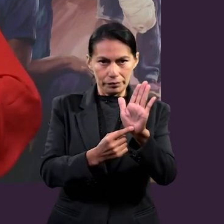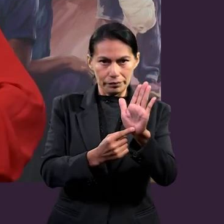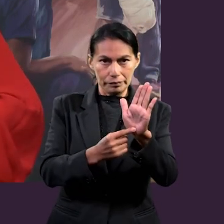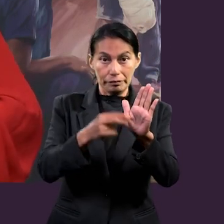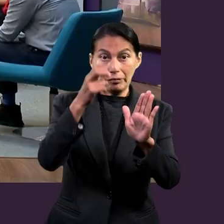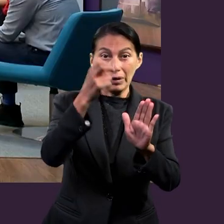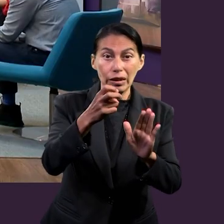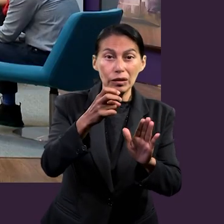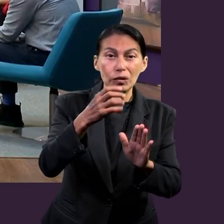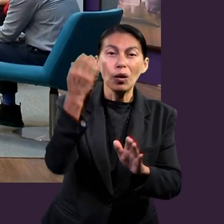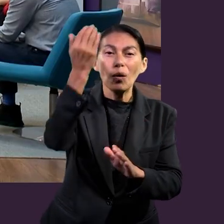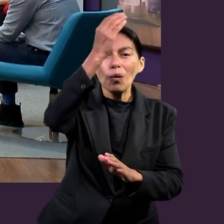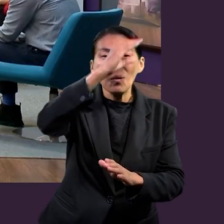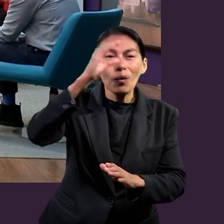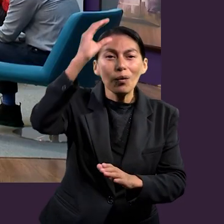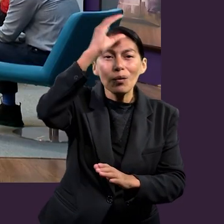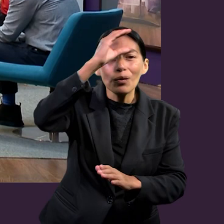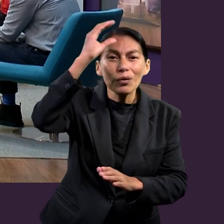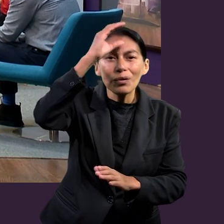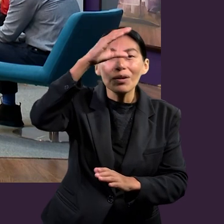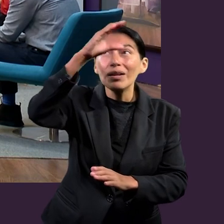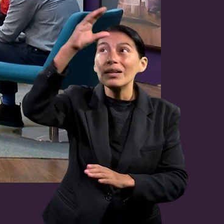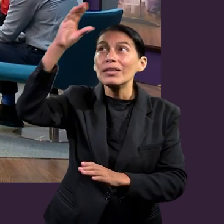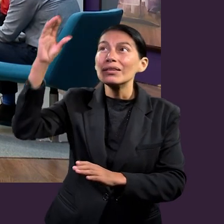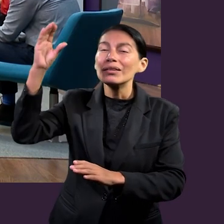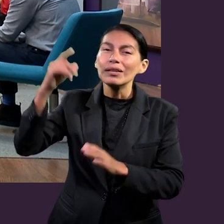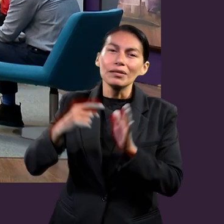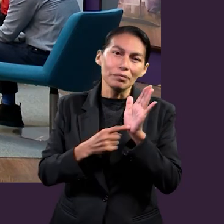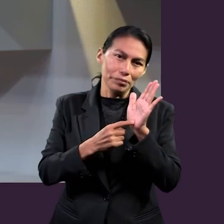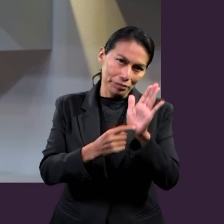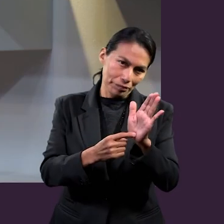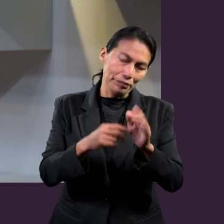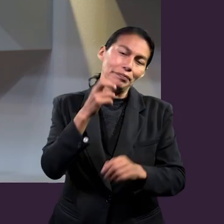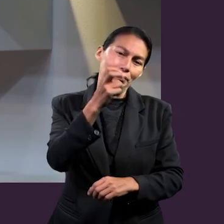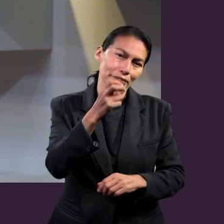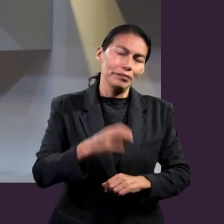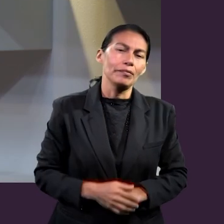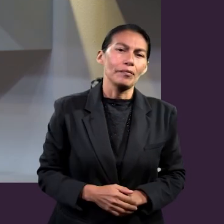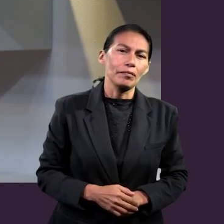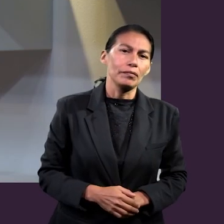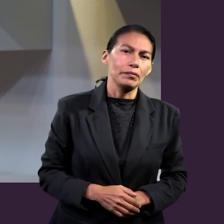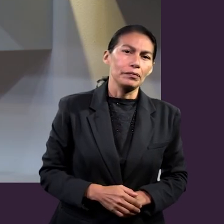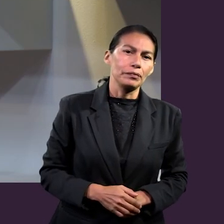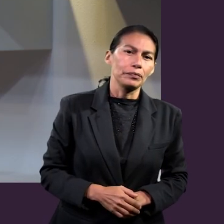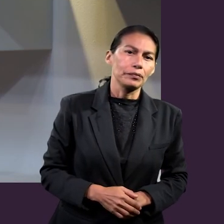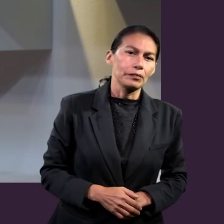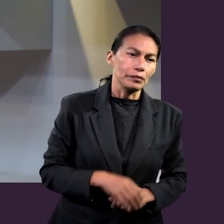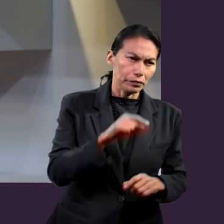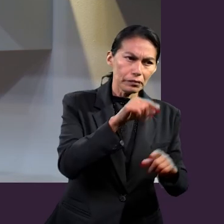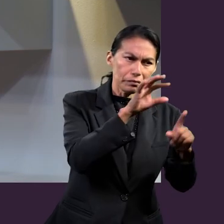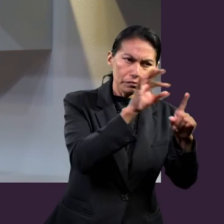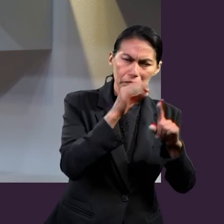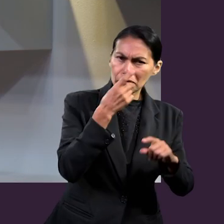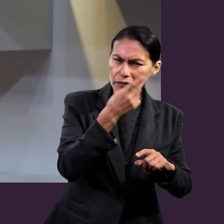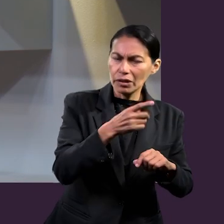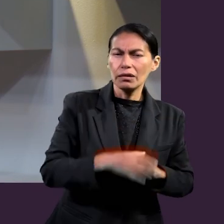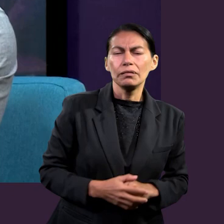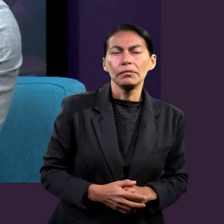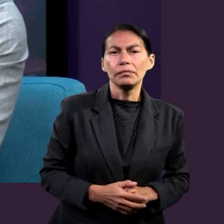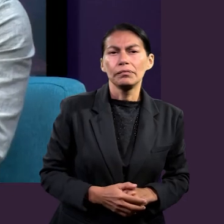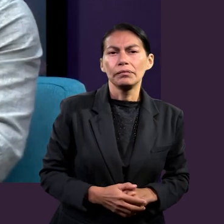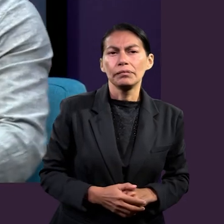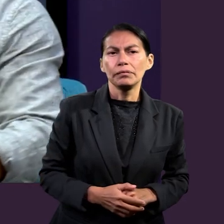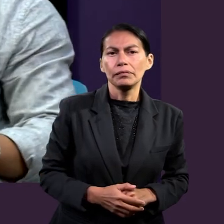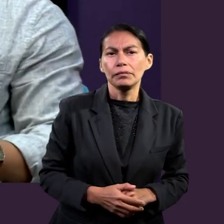palabra de Dios. Es eso que Pablo llama la cultura del cielo, lo que nos está presentando en Efesio. Y creo que la forma en que